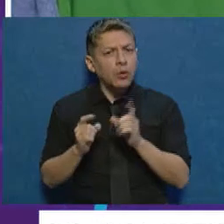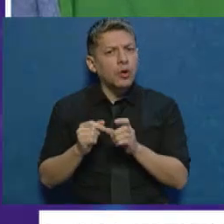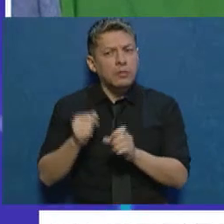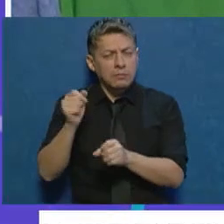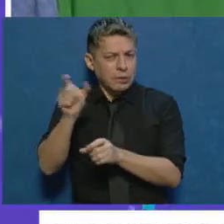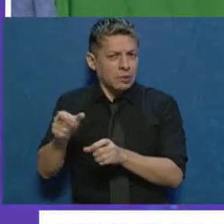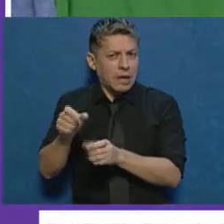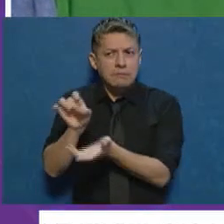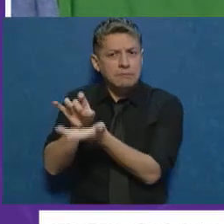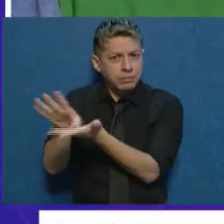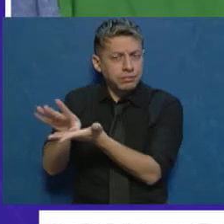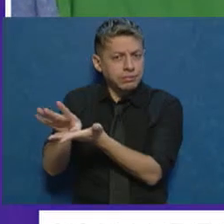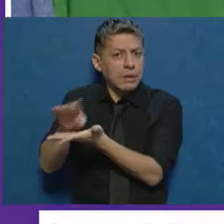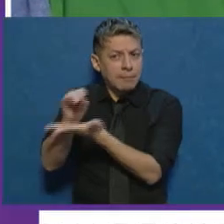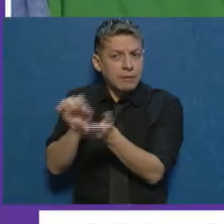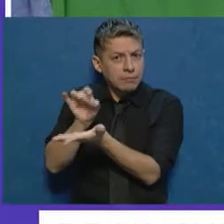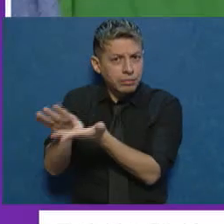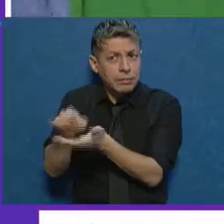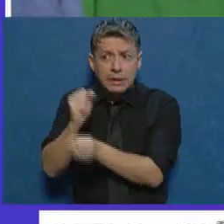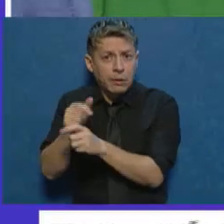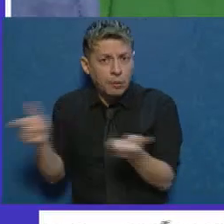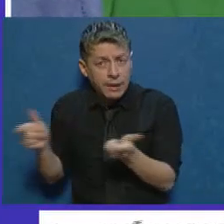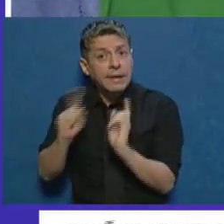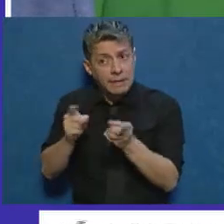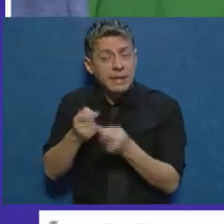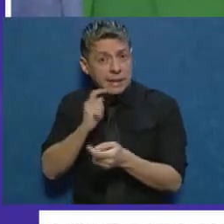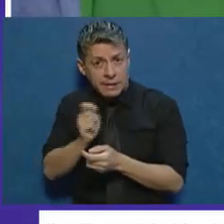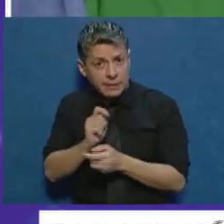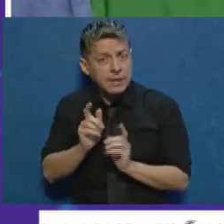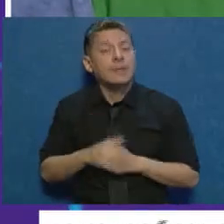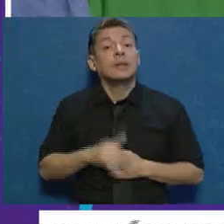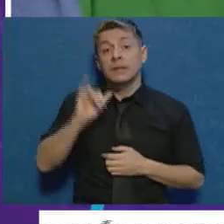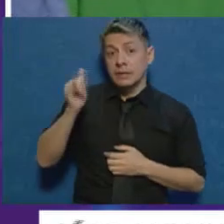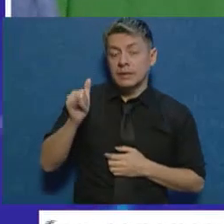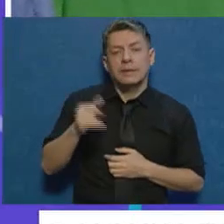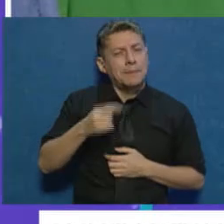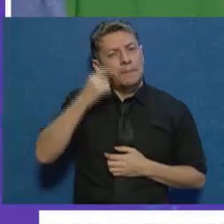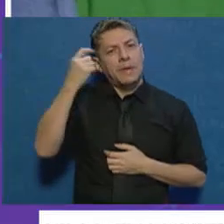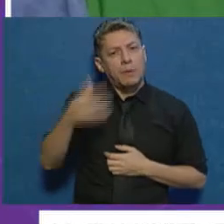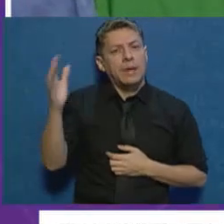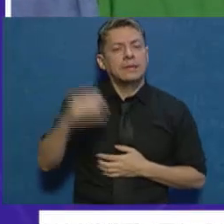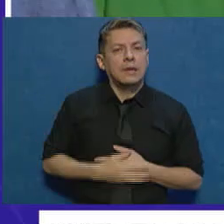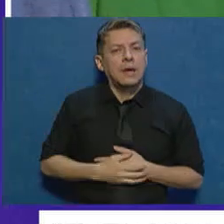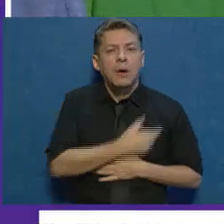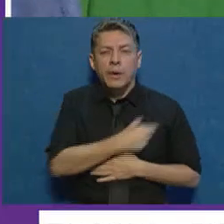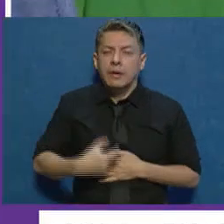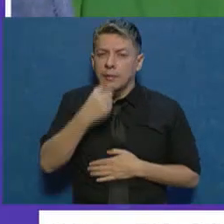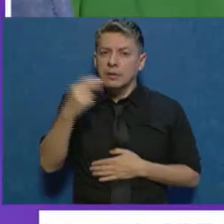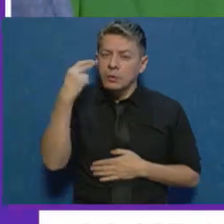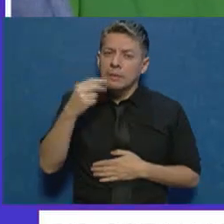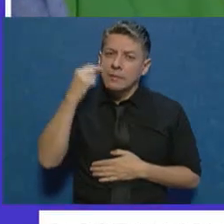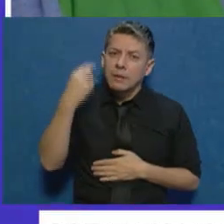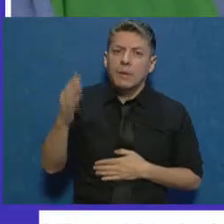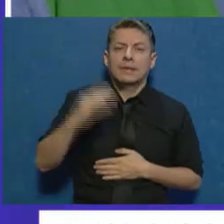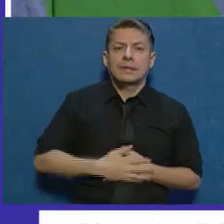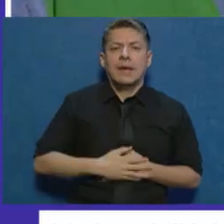gente desempleada y a organizaciones sociales. Sí, en efecto, diríamos la verdad que es vergonzoso lo que ha hecho el gobernador de la provincia de Mendoza. Es